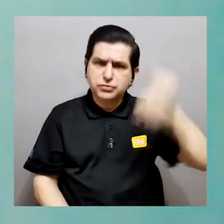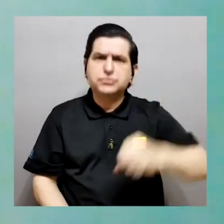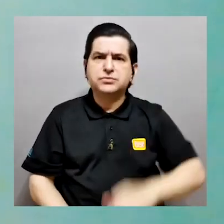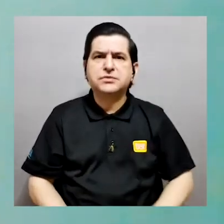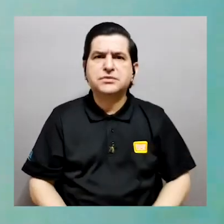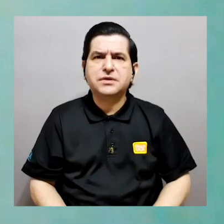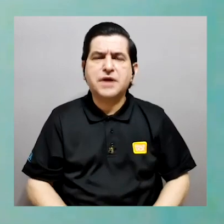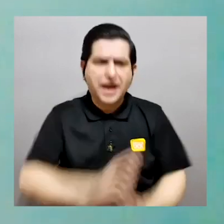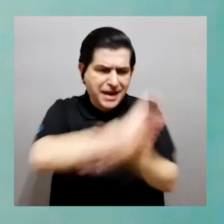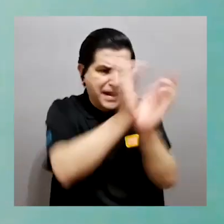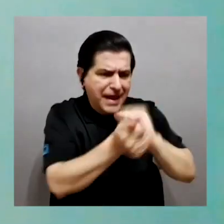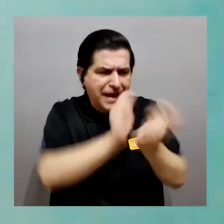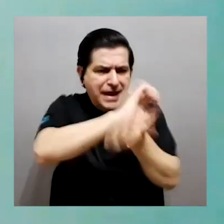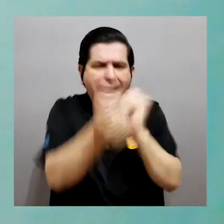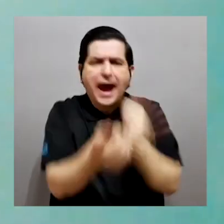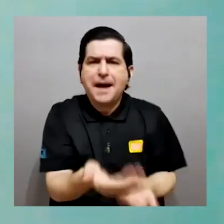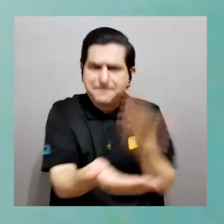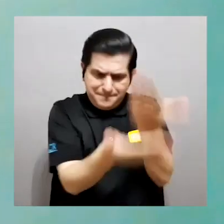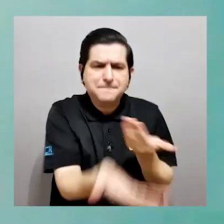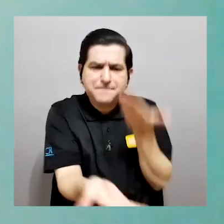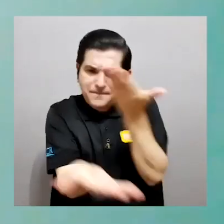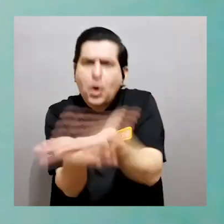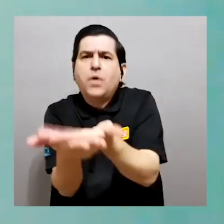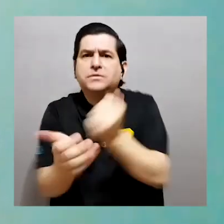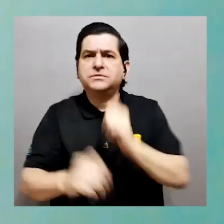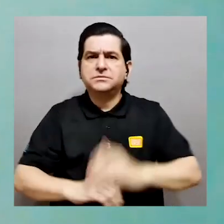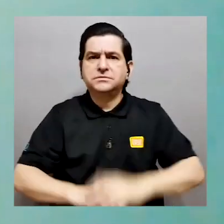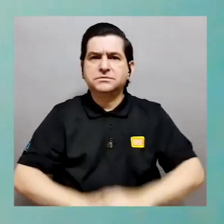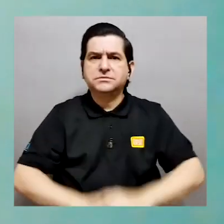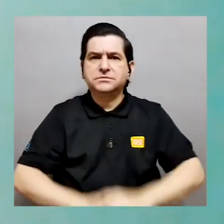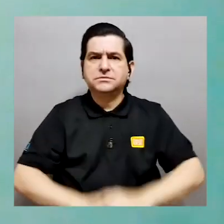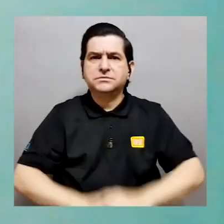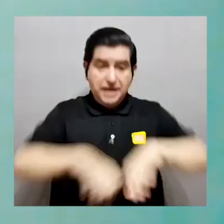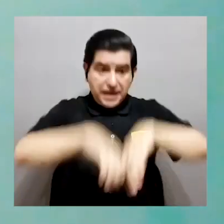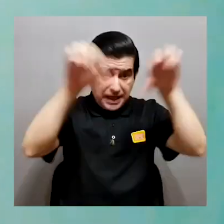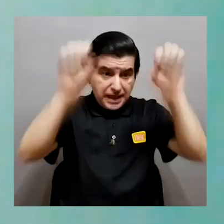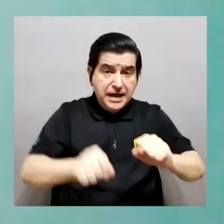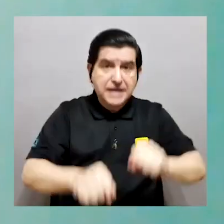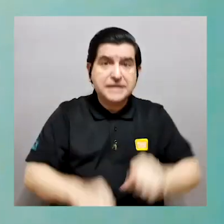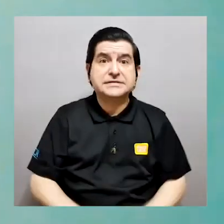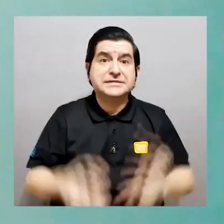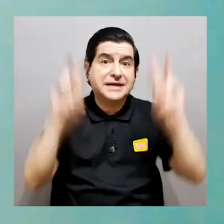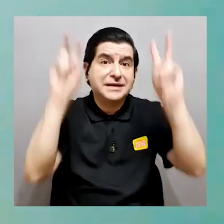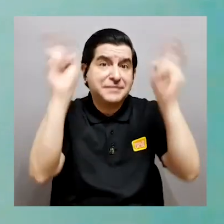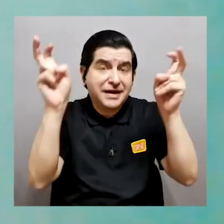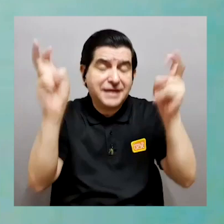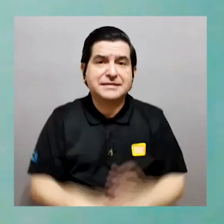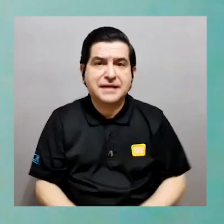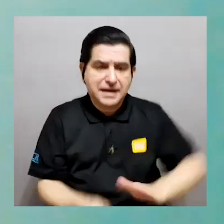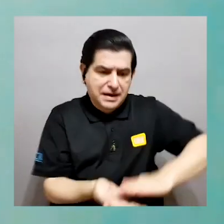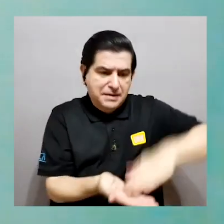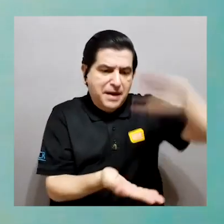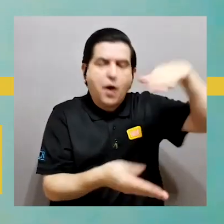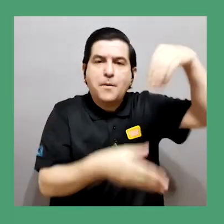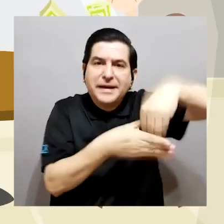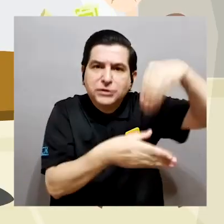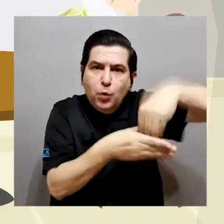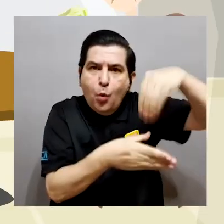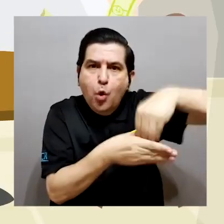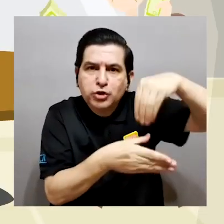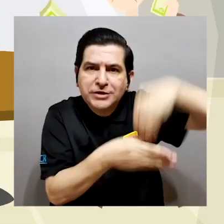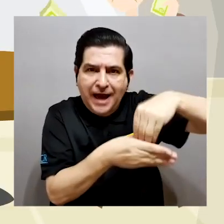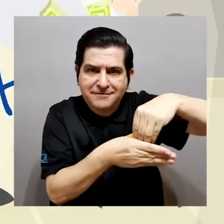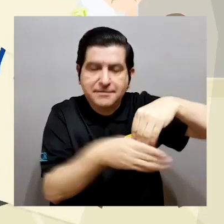las reformas que se plantean, ¿verdad? Para el sistema, el tema, digamos, del aumento de